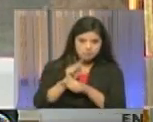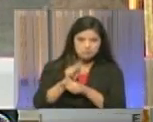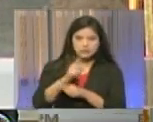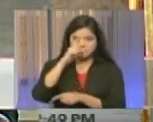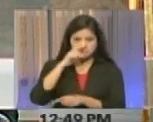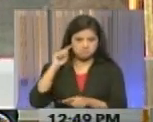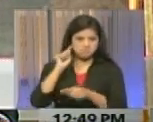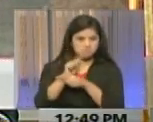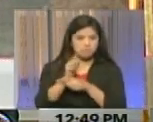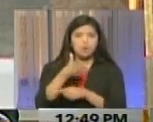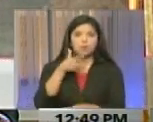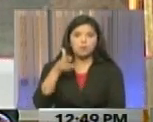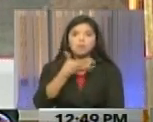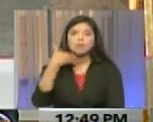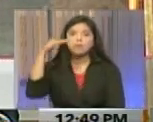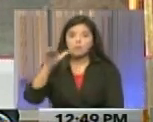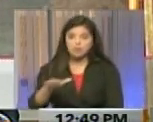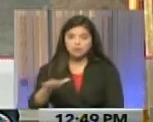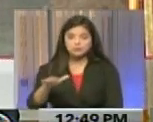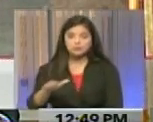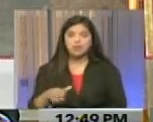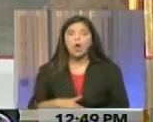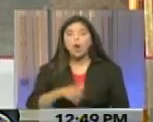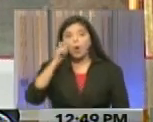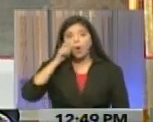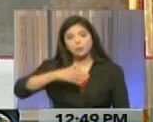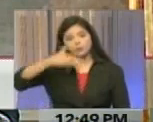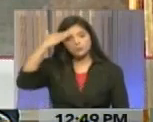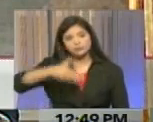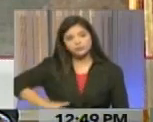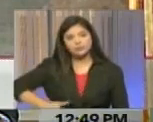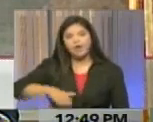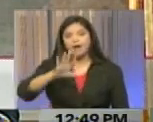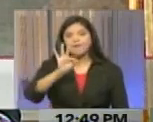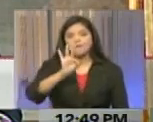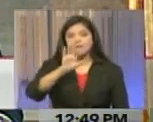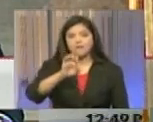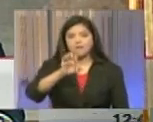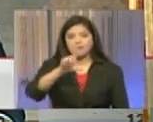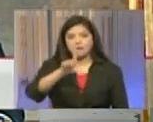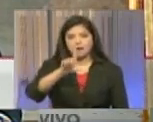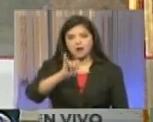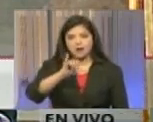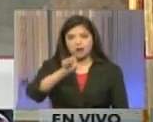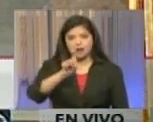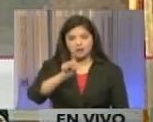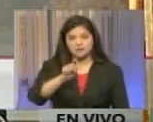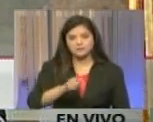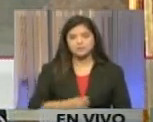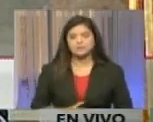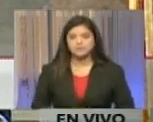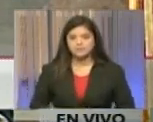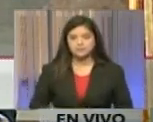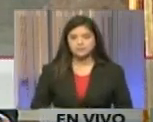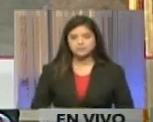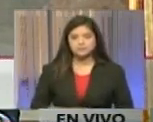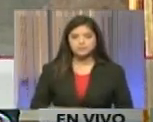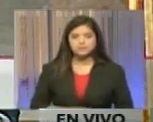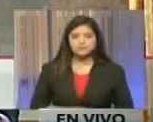sicariato selectivo del general bolivariano Félix Antonio Velázquez. Del